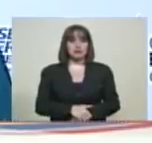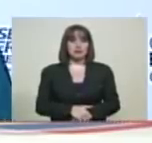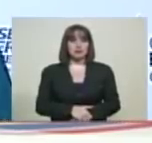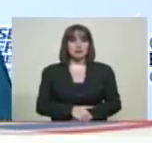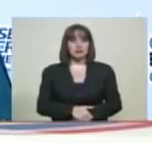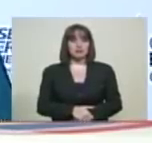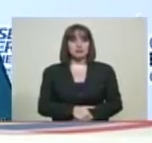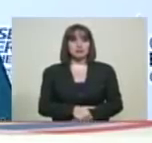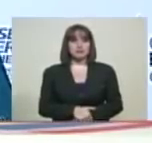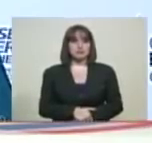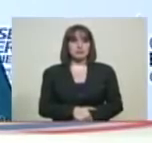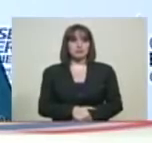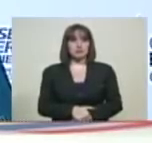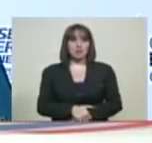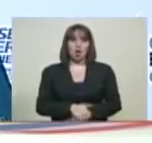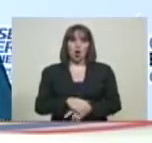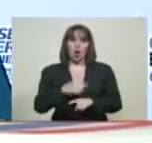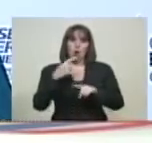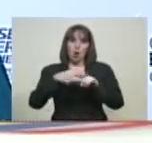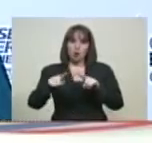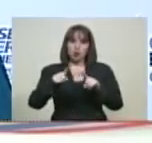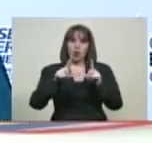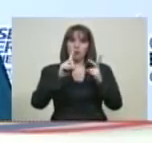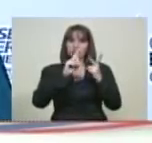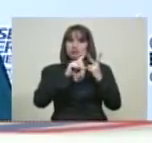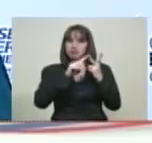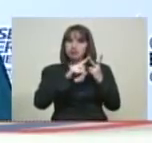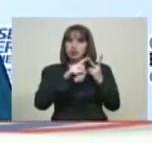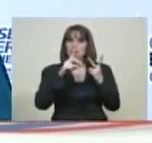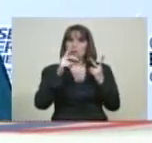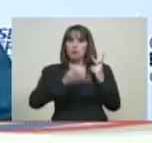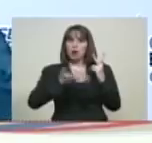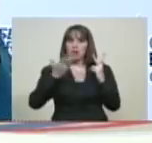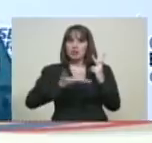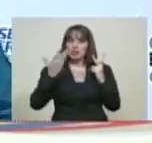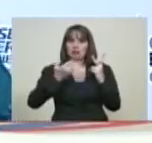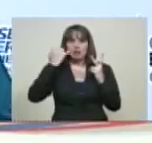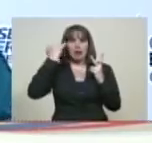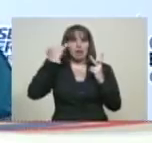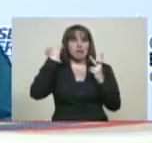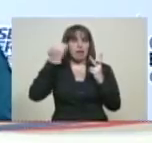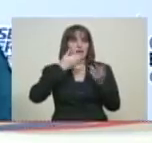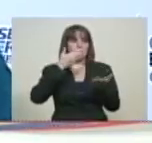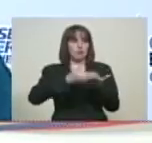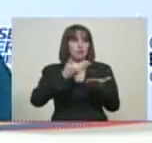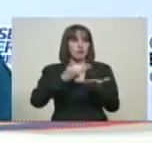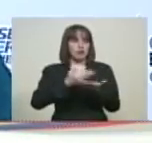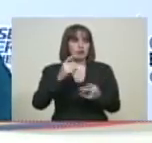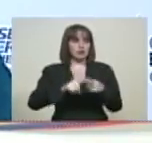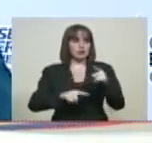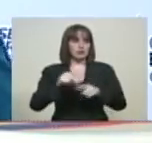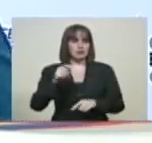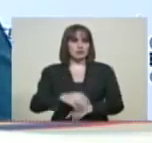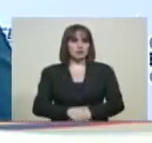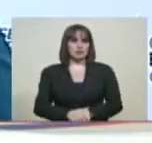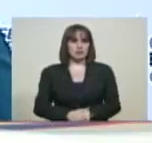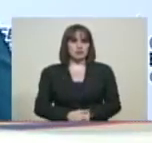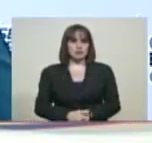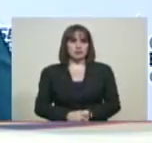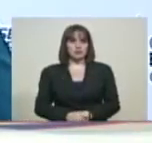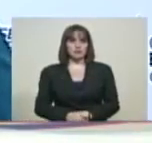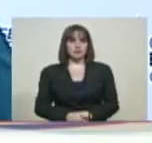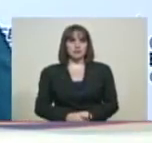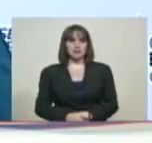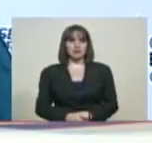así que en segundo lugar de ideas de propuestas el tema económico